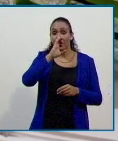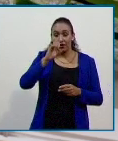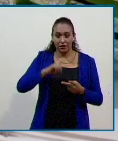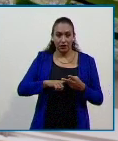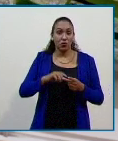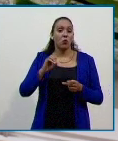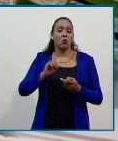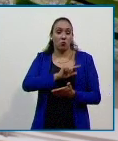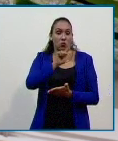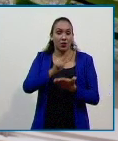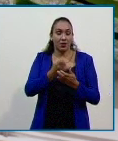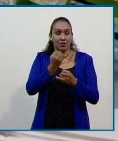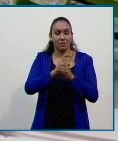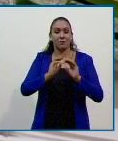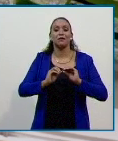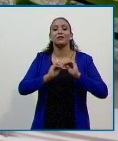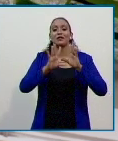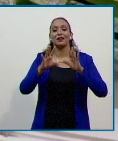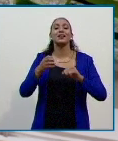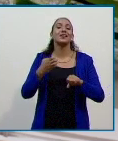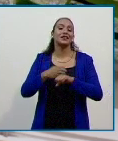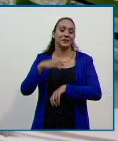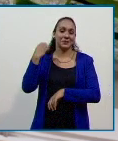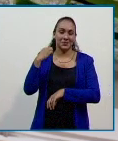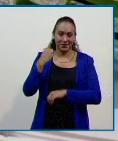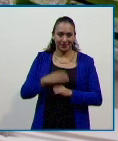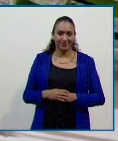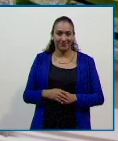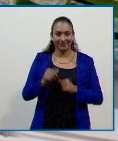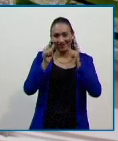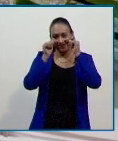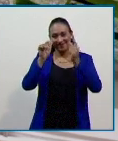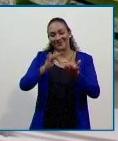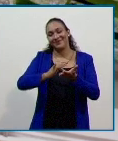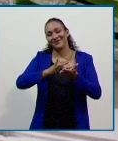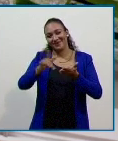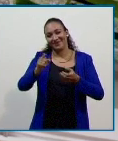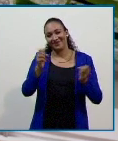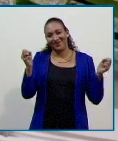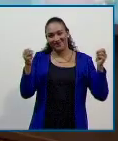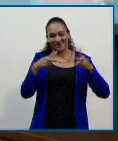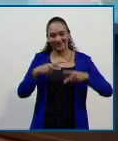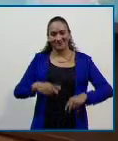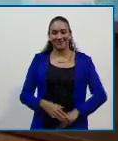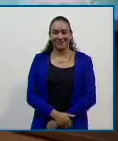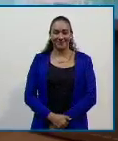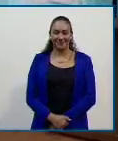y de la Ley de Transparencia de Oaxaca. Gracias por su atención. Hasta pronto.